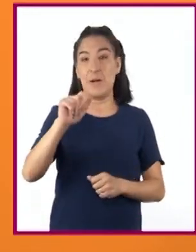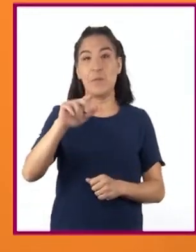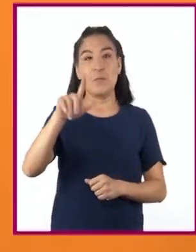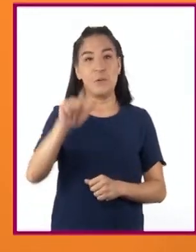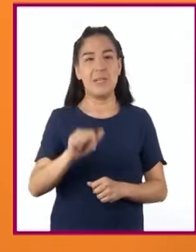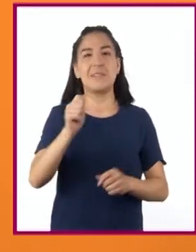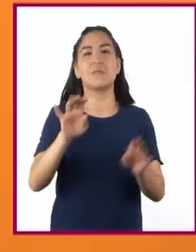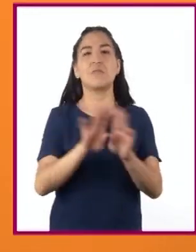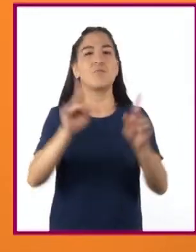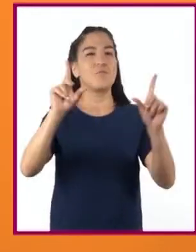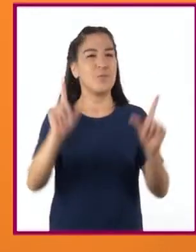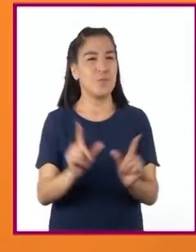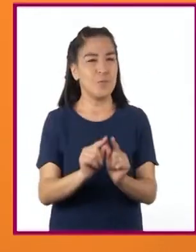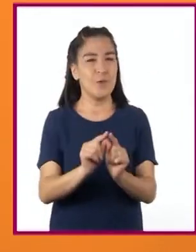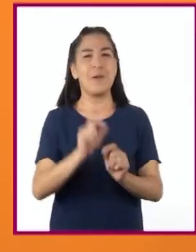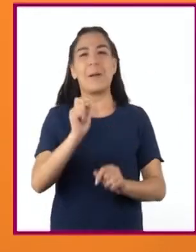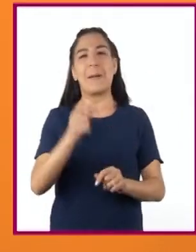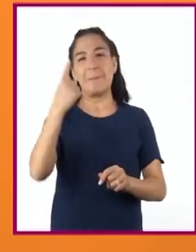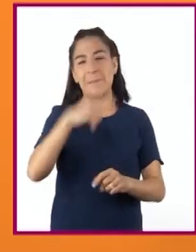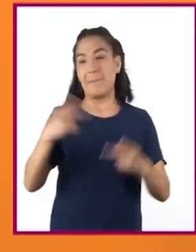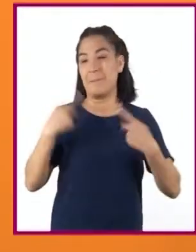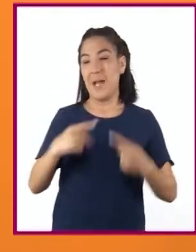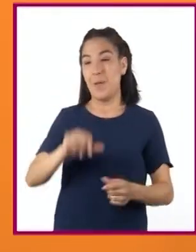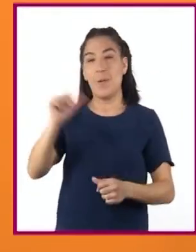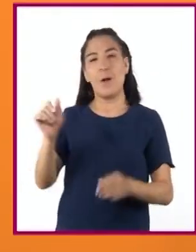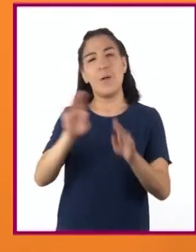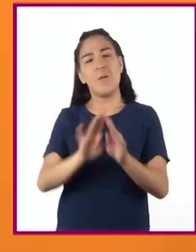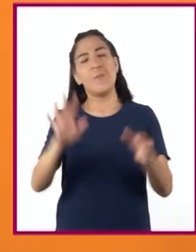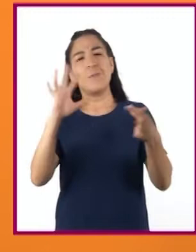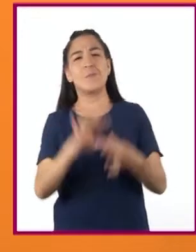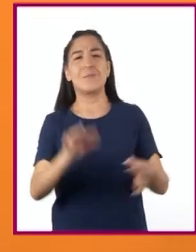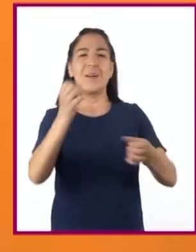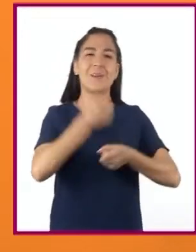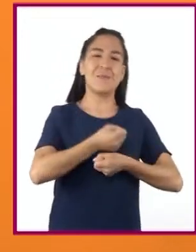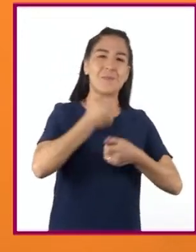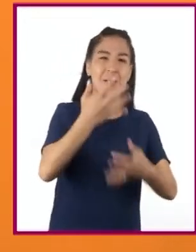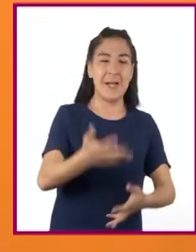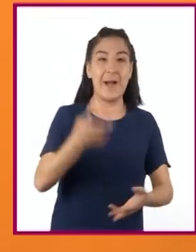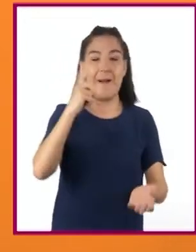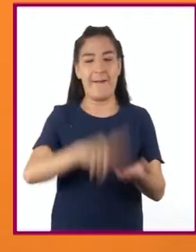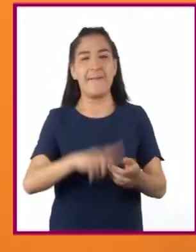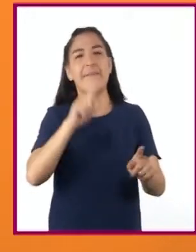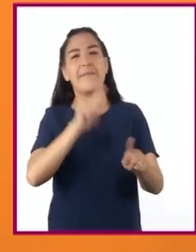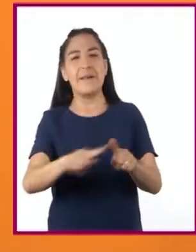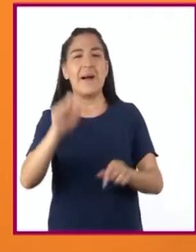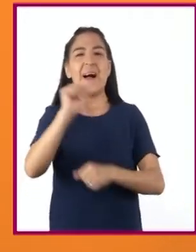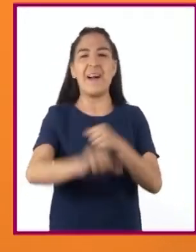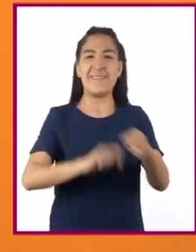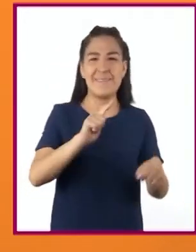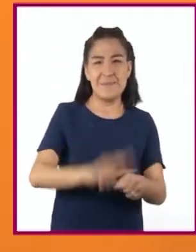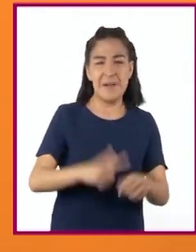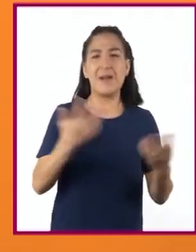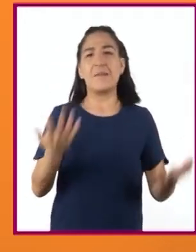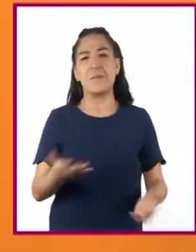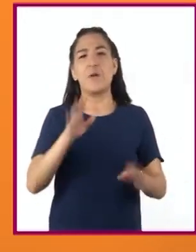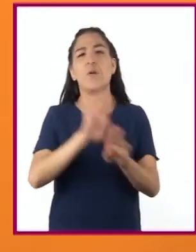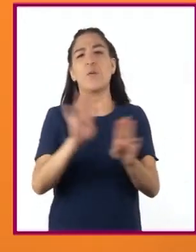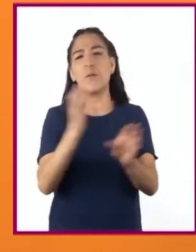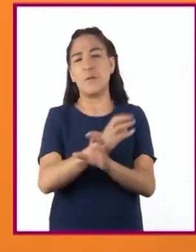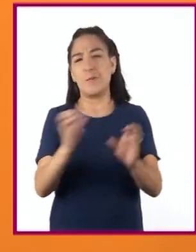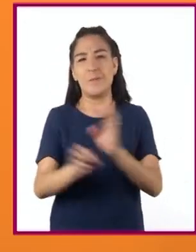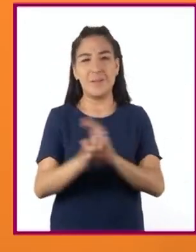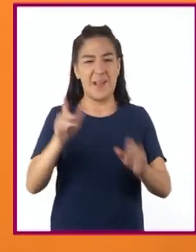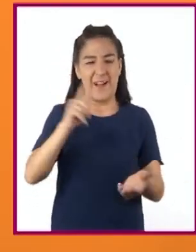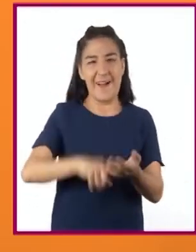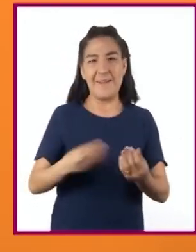relatos cortos, contados por un narrador y en los que pueden intervenir animales u objetos humanizados. No se sitúan ni